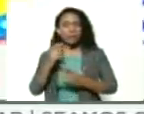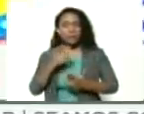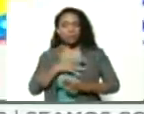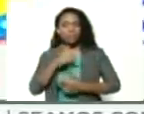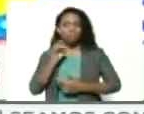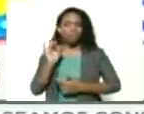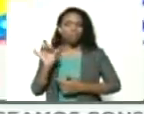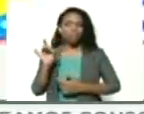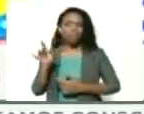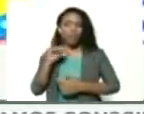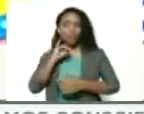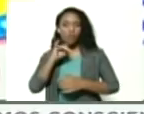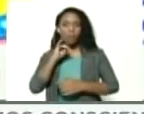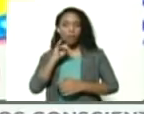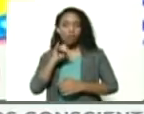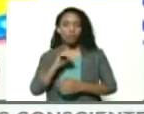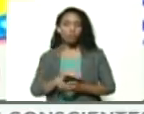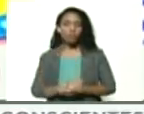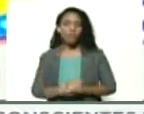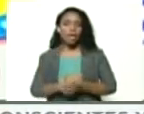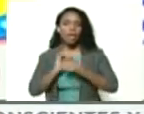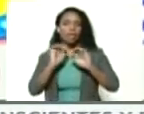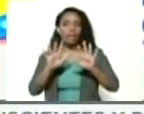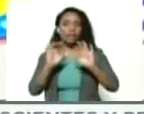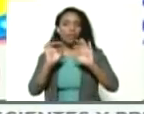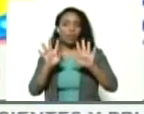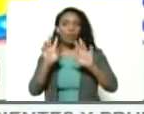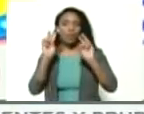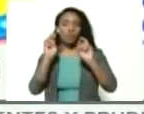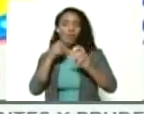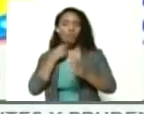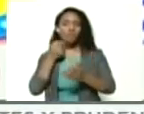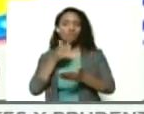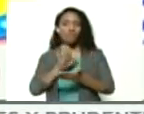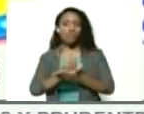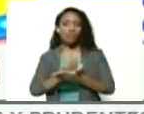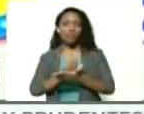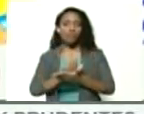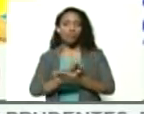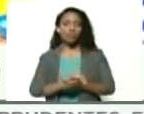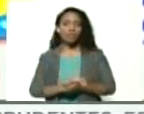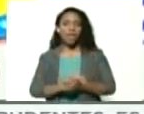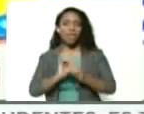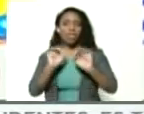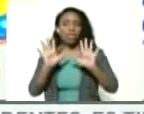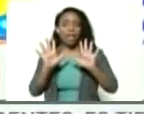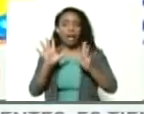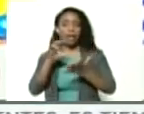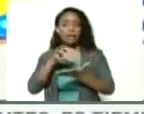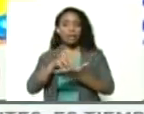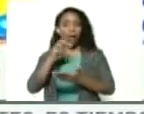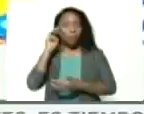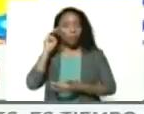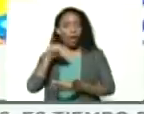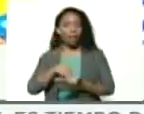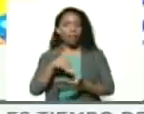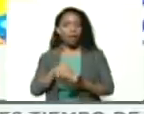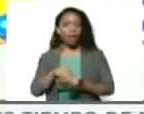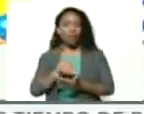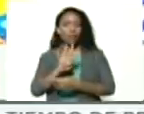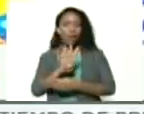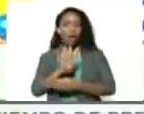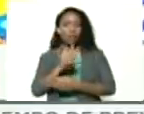lamentablemente, informar 19 nuevos fallecidos, 10 en el estado Miranda,